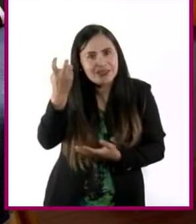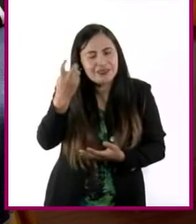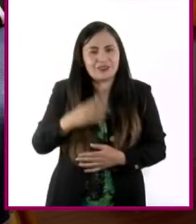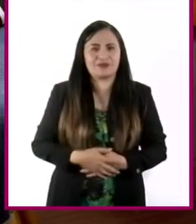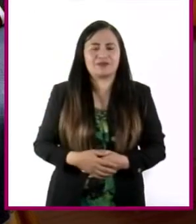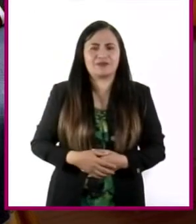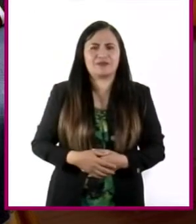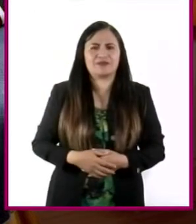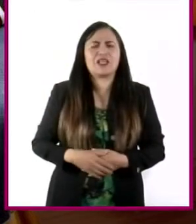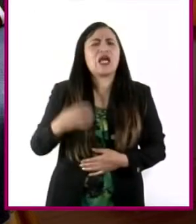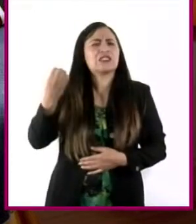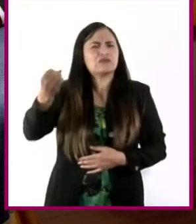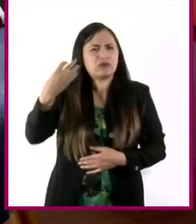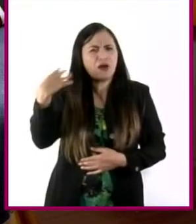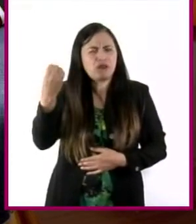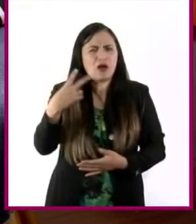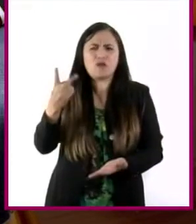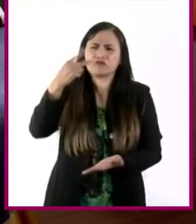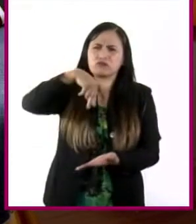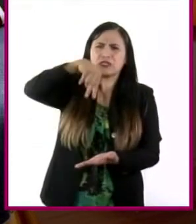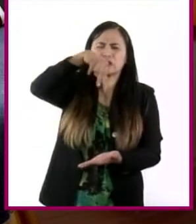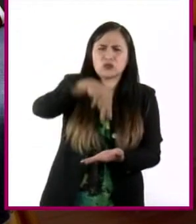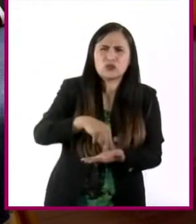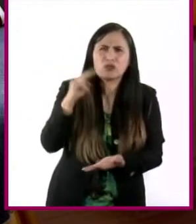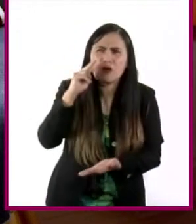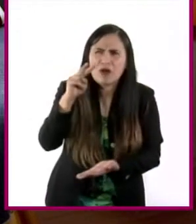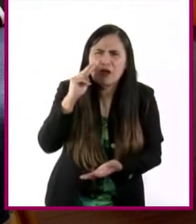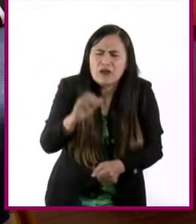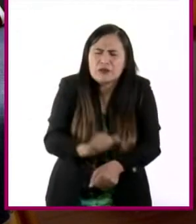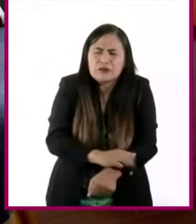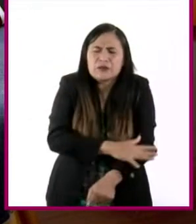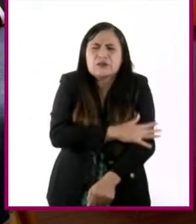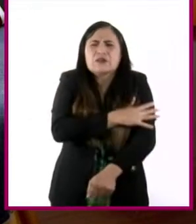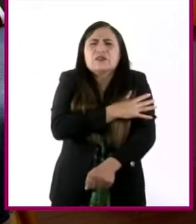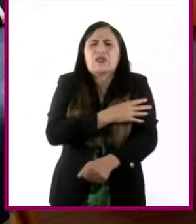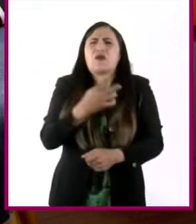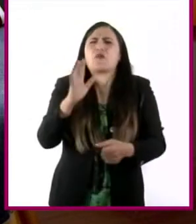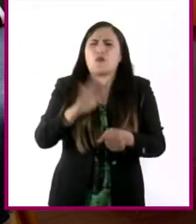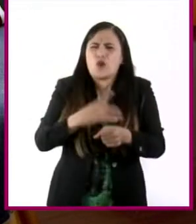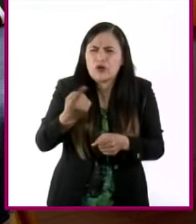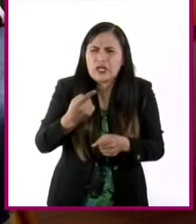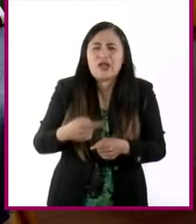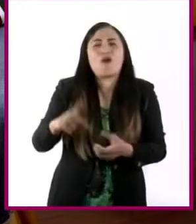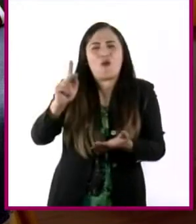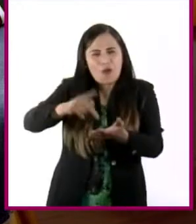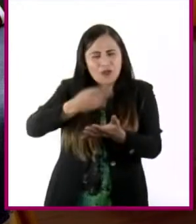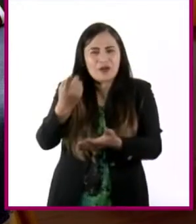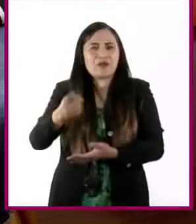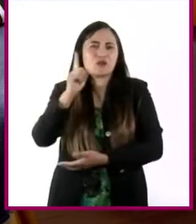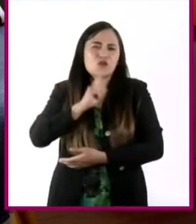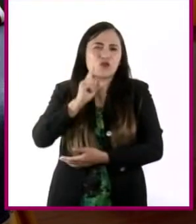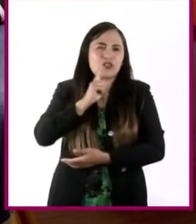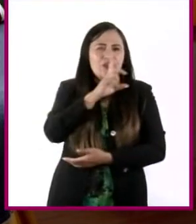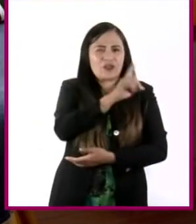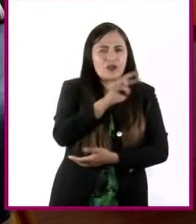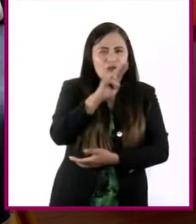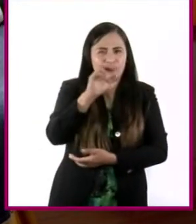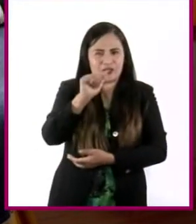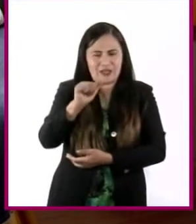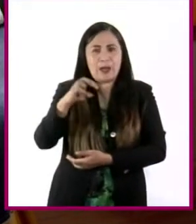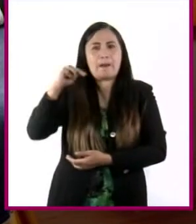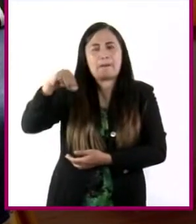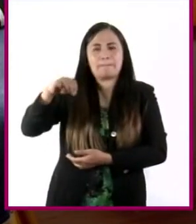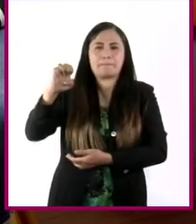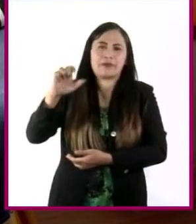por qué los discursos pueden llegar a provocar esto y más, hemos invitado nuevamente a la doctora Melanie Salgado, profesora